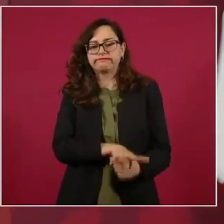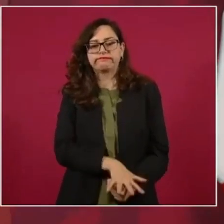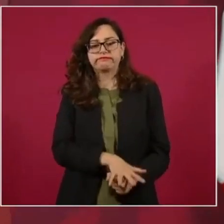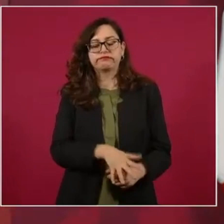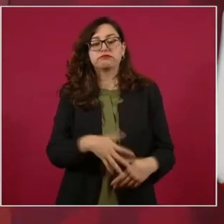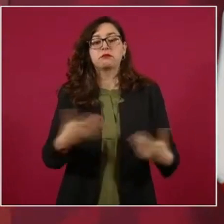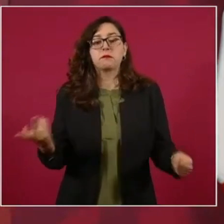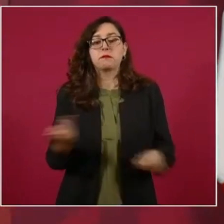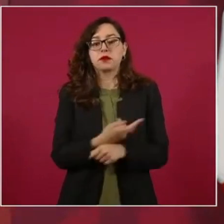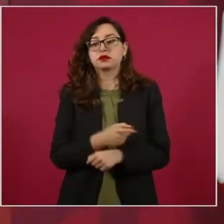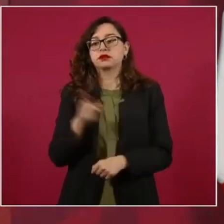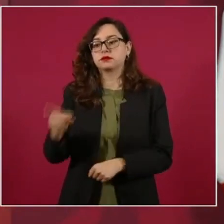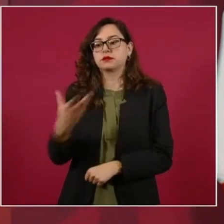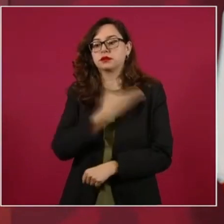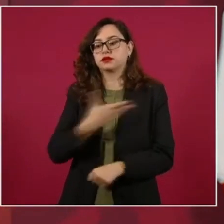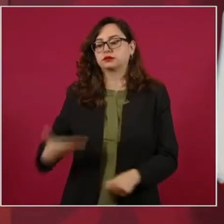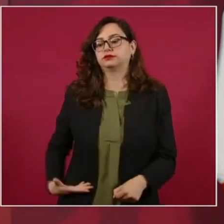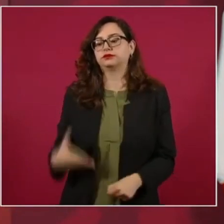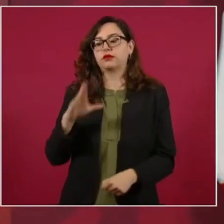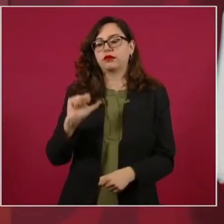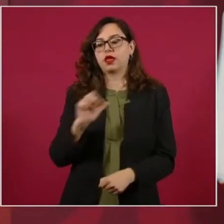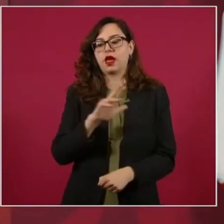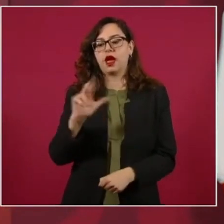presidente Carranza,